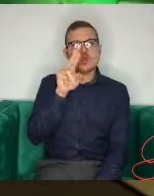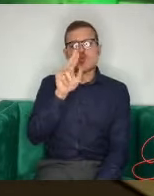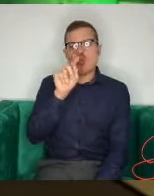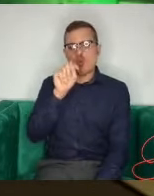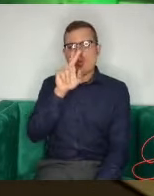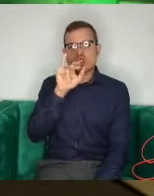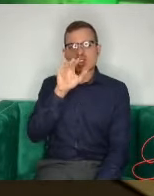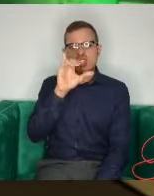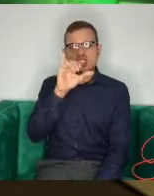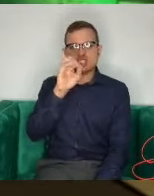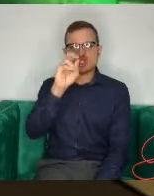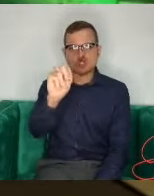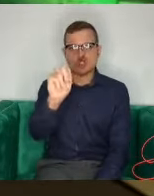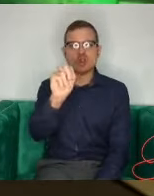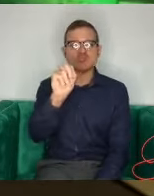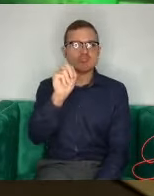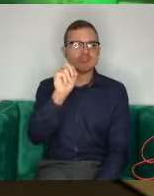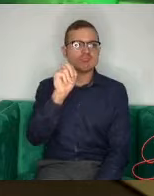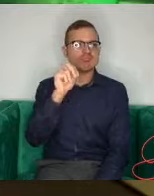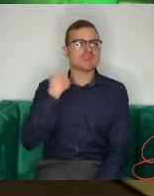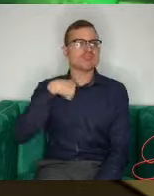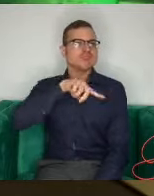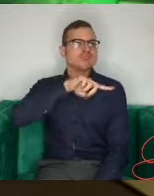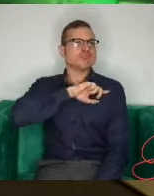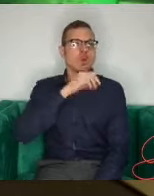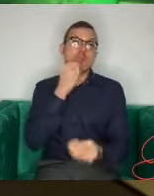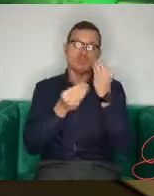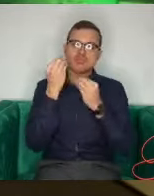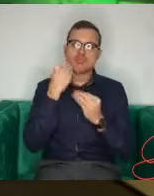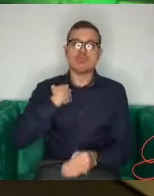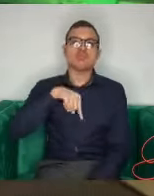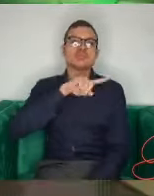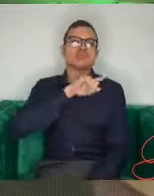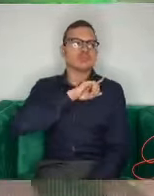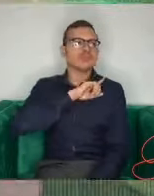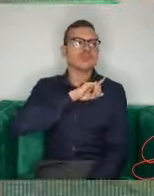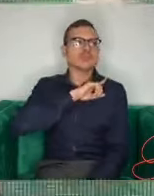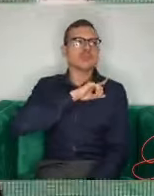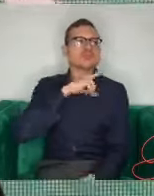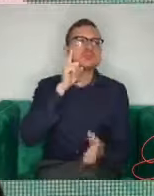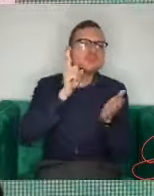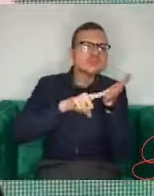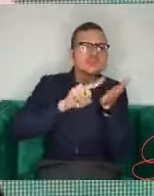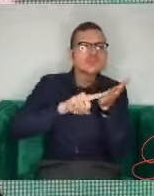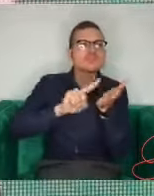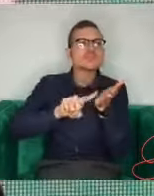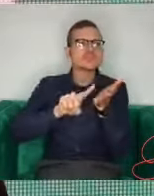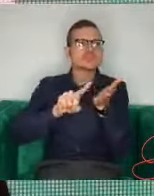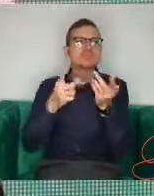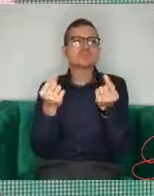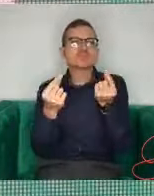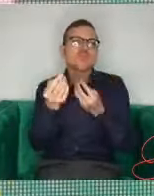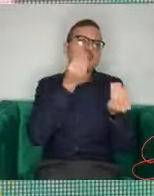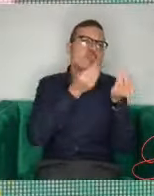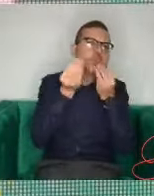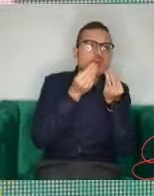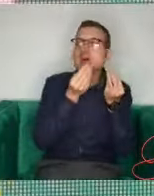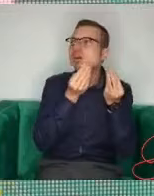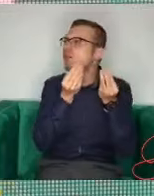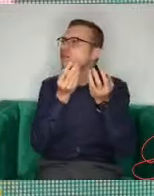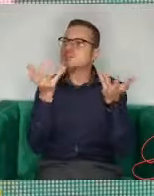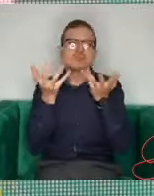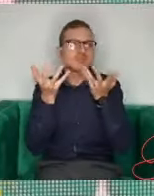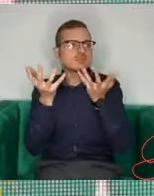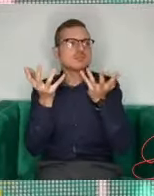Pero nosotros somos la persona que somos cuando revisamos qué es lo que estamos comiendo y cómo eso puede causar algún tipo de